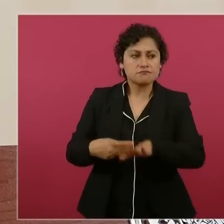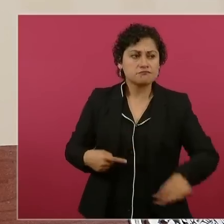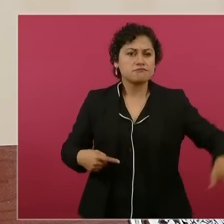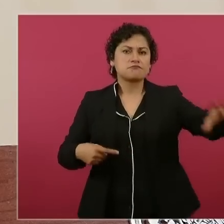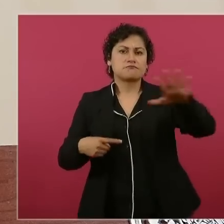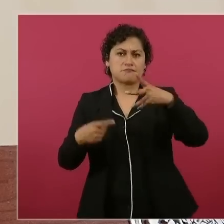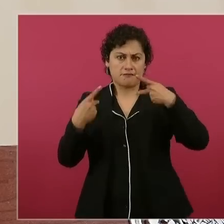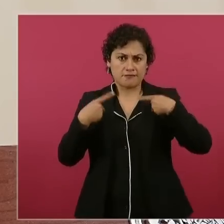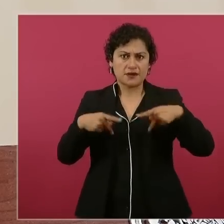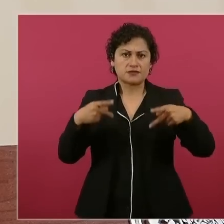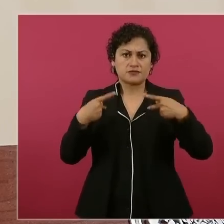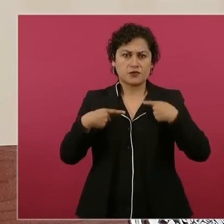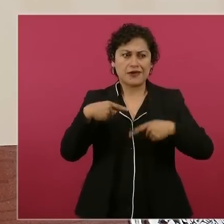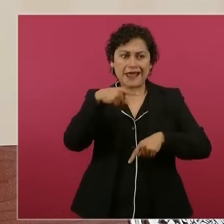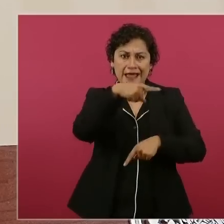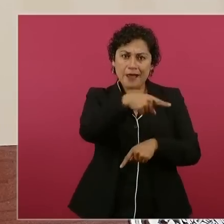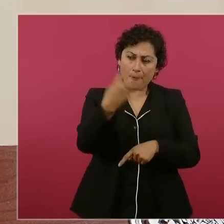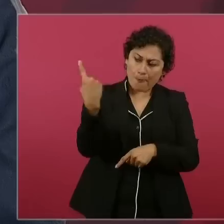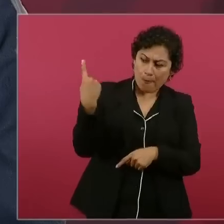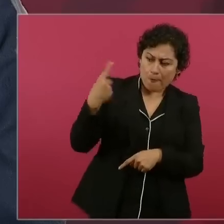nuestro amo es el pueblo,